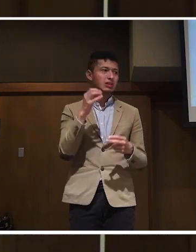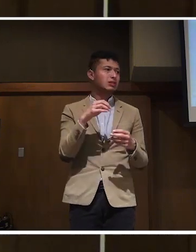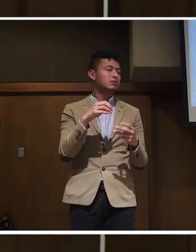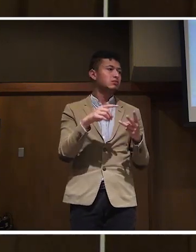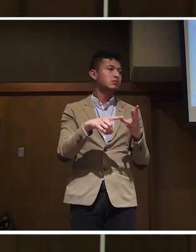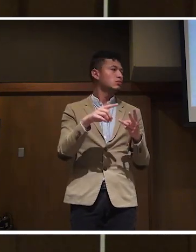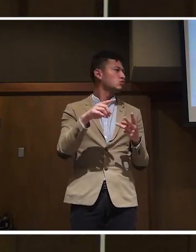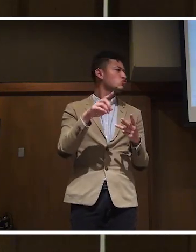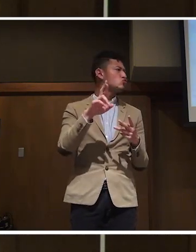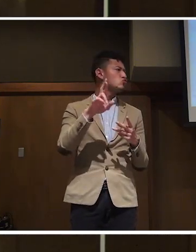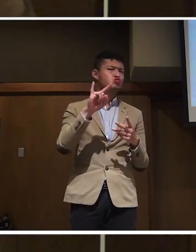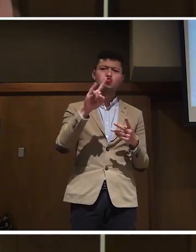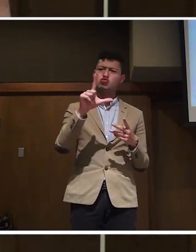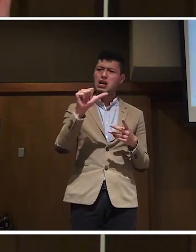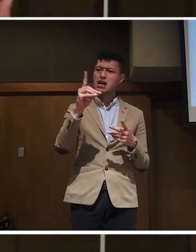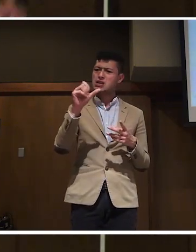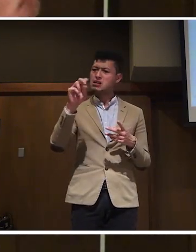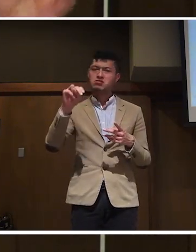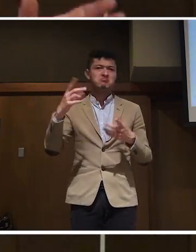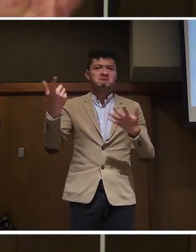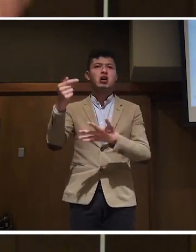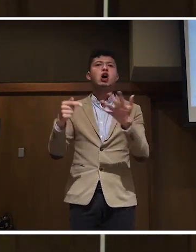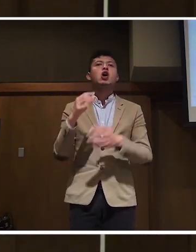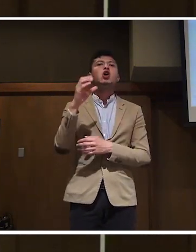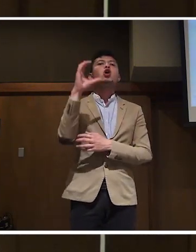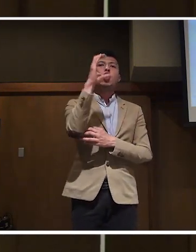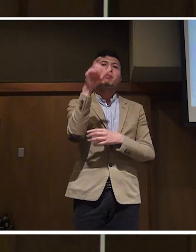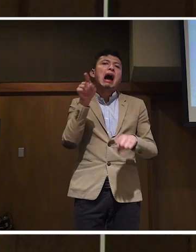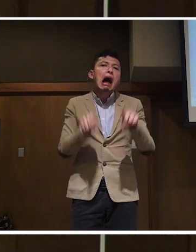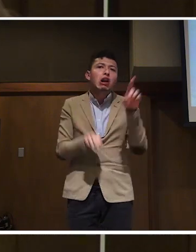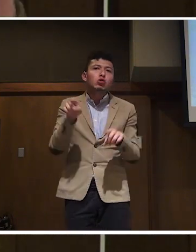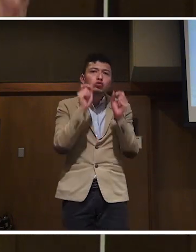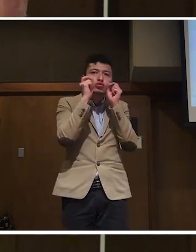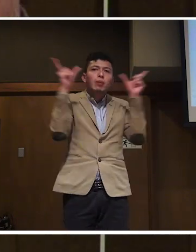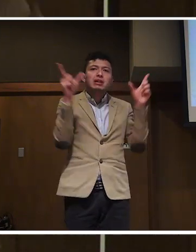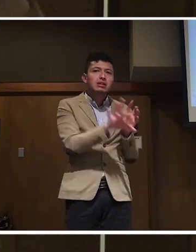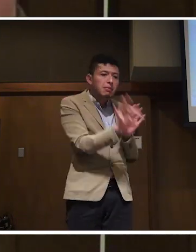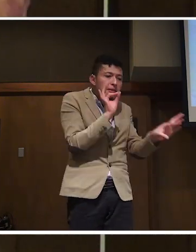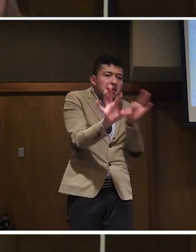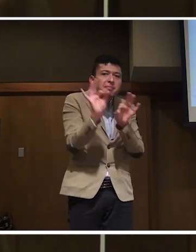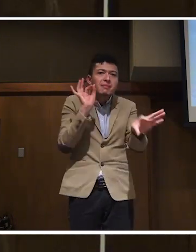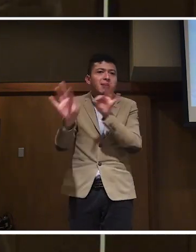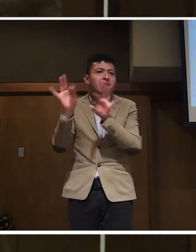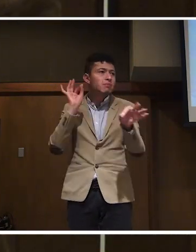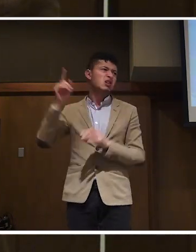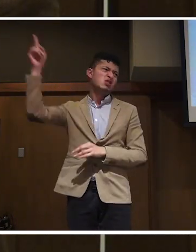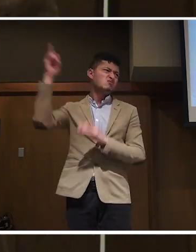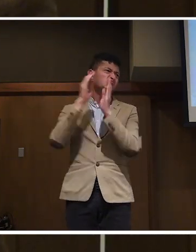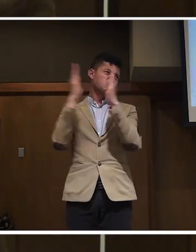está la de Roulin. Hay varias colecciones sobre Colombia parciales, colecciones mucho más limitadas que las que